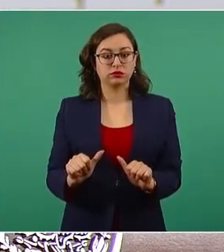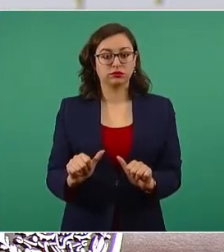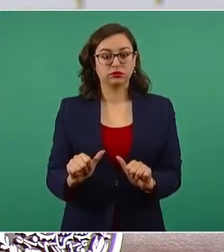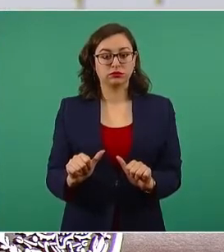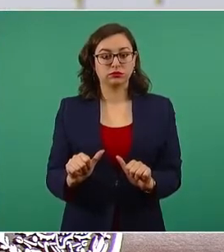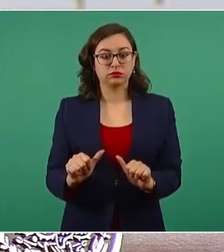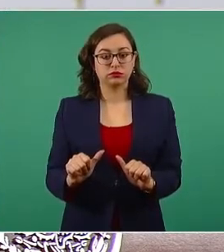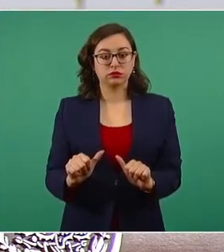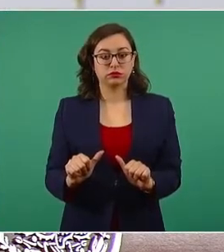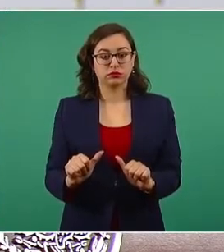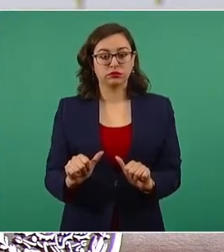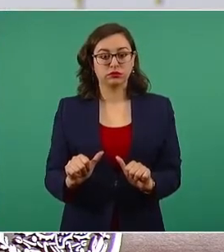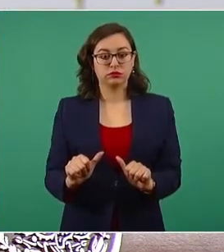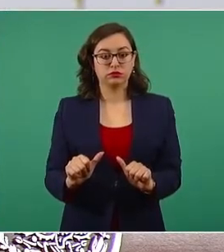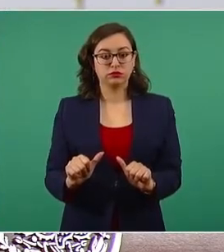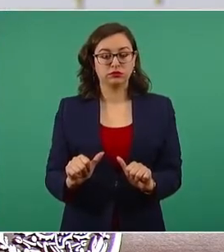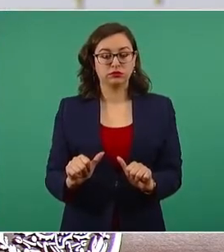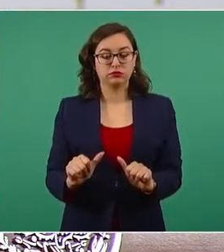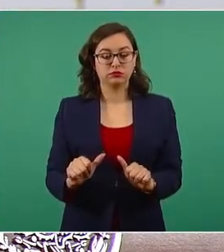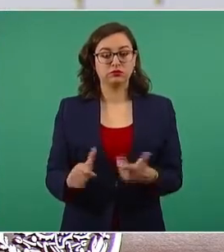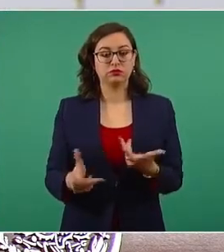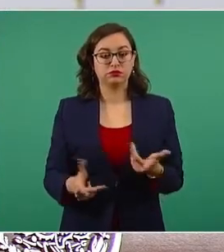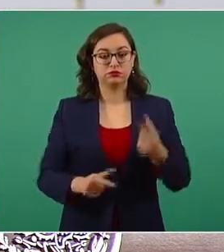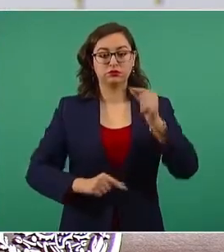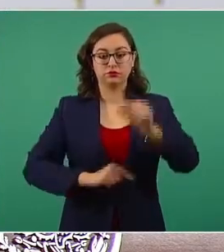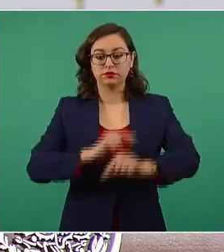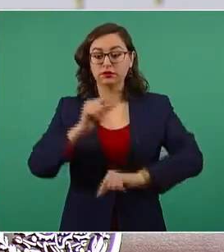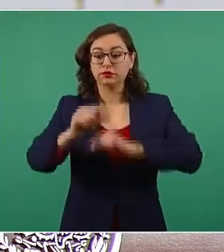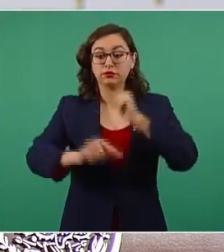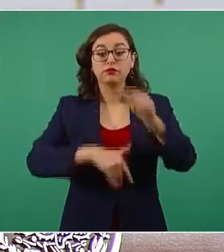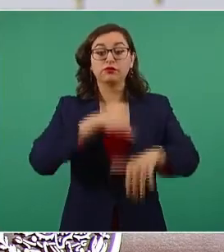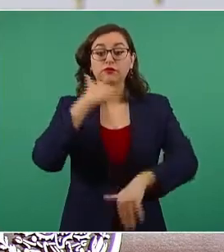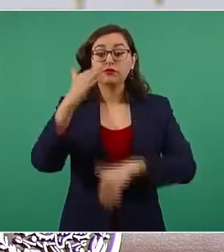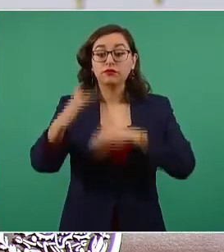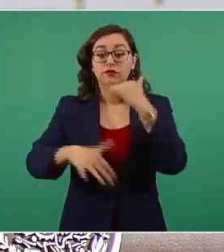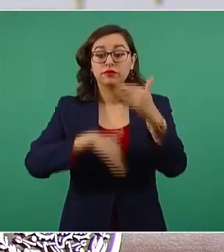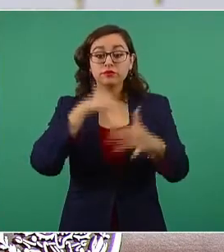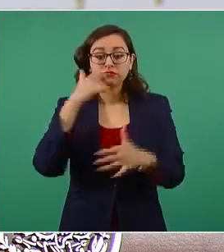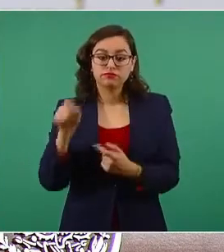erradicando, desterrando la corrupción,